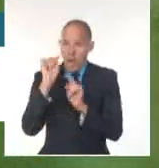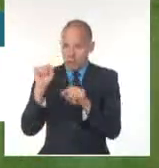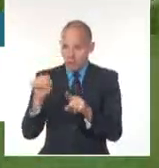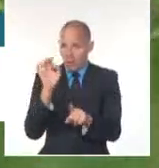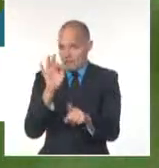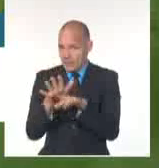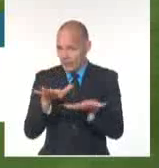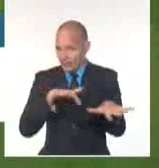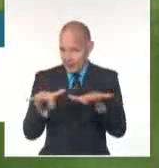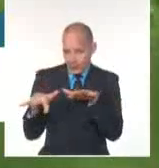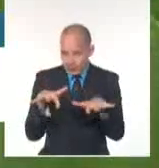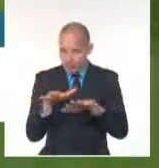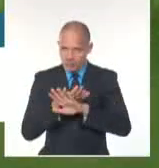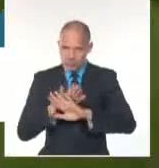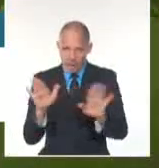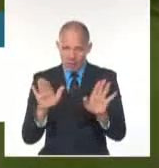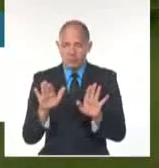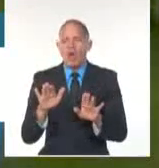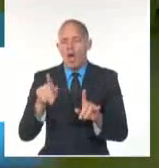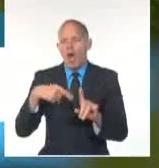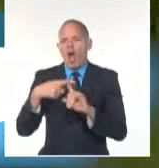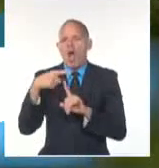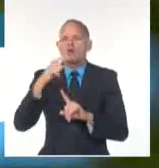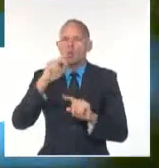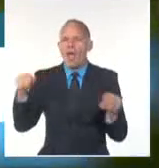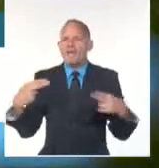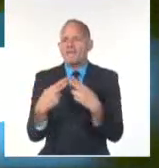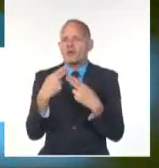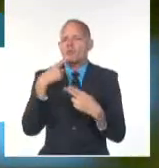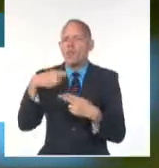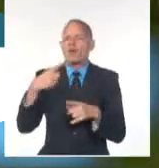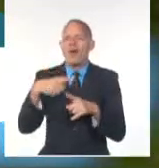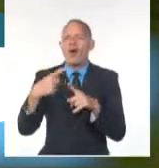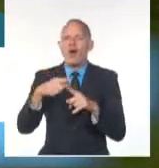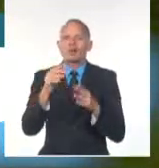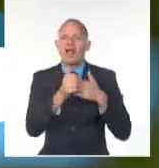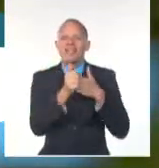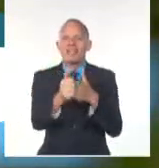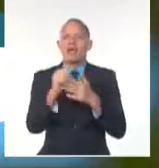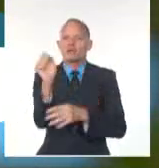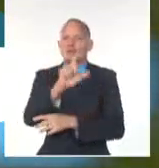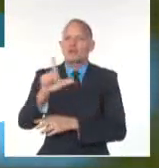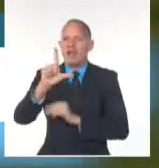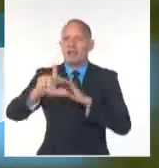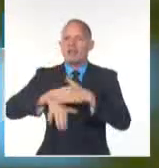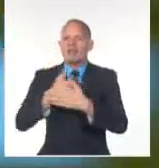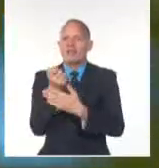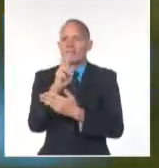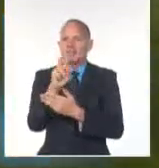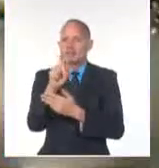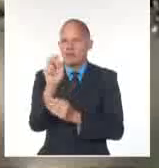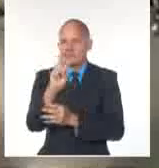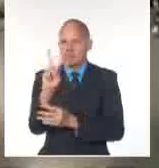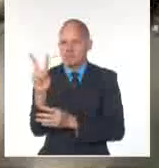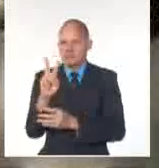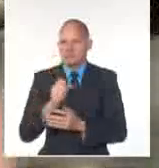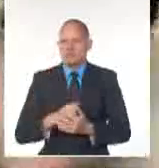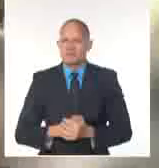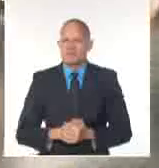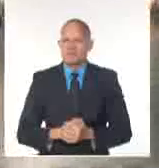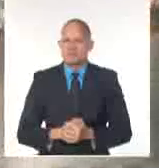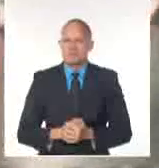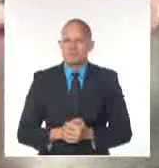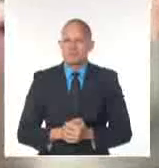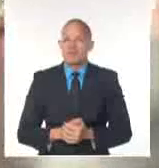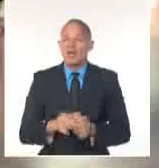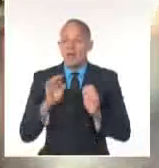De igual forma se prevé la realización de un evento con líderes sociales para los días 21 y 22 de este mes en la mencionada localidad la primera